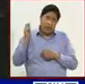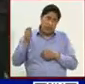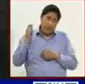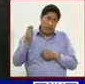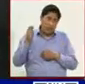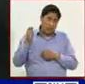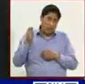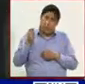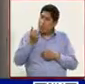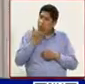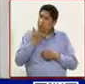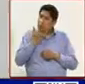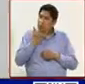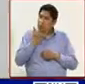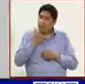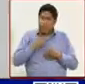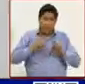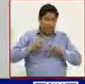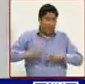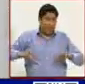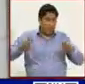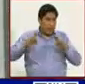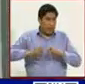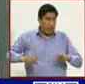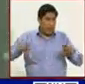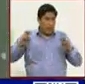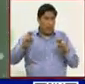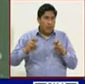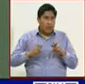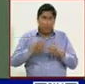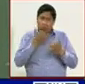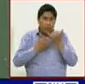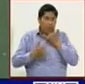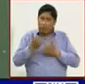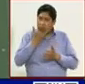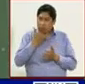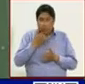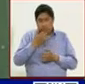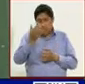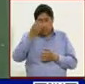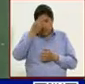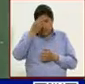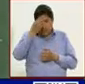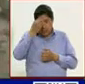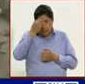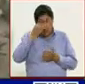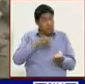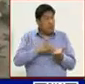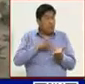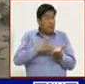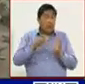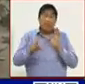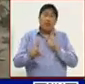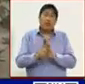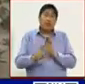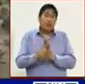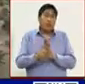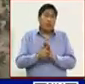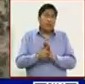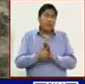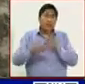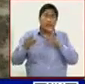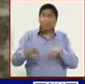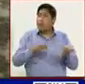testigos, el examen médico forense emitido por los médicos legales, se